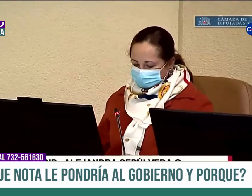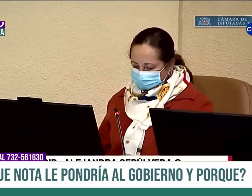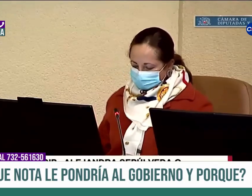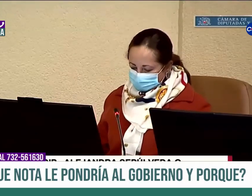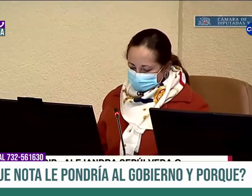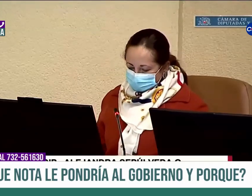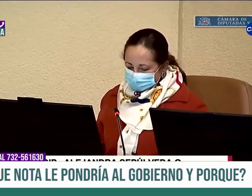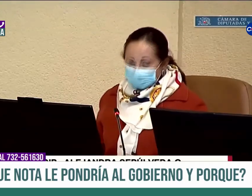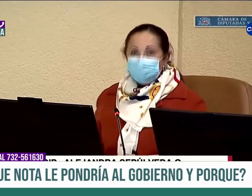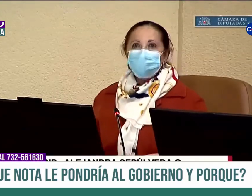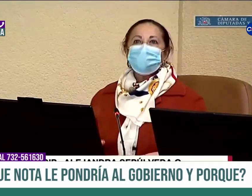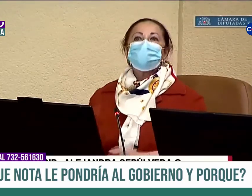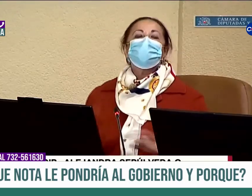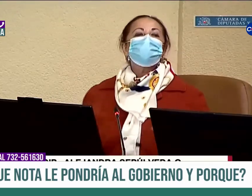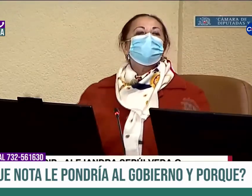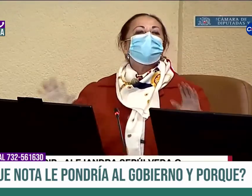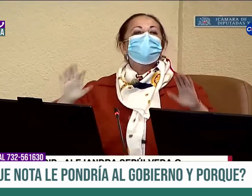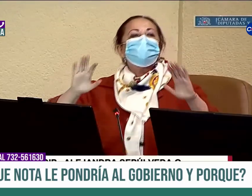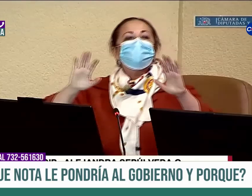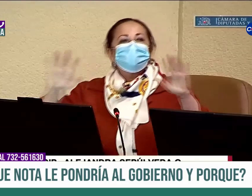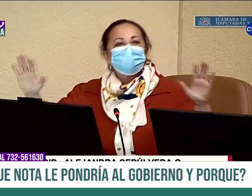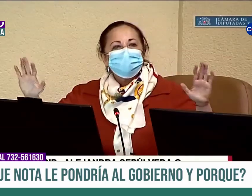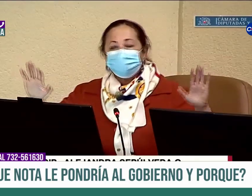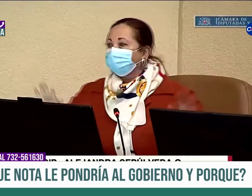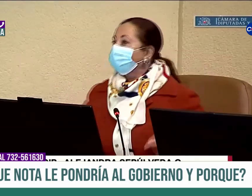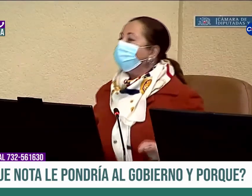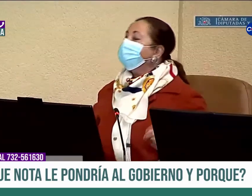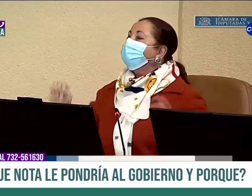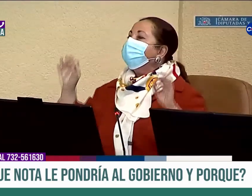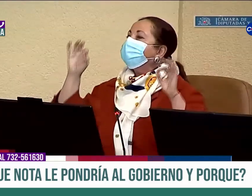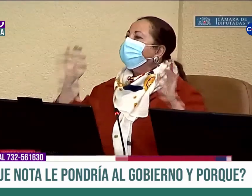Y a esos señores parlamentarios que ya se están